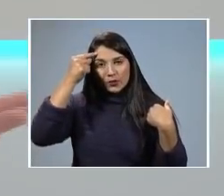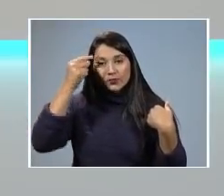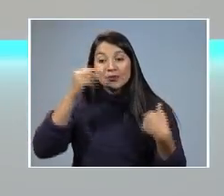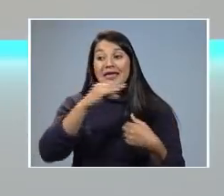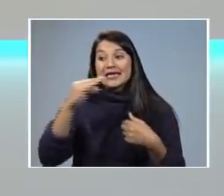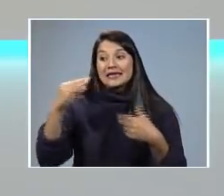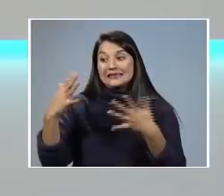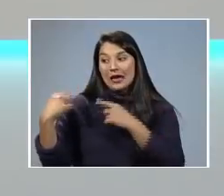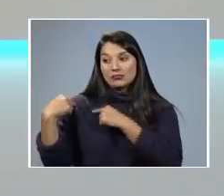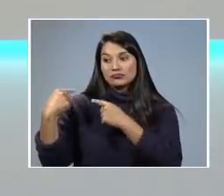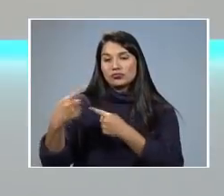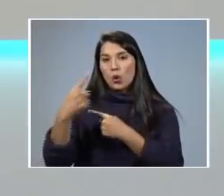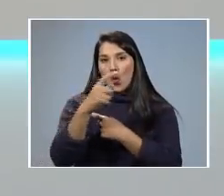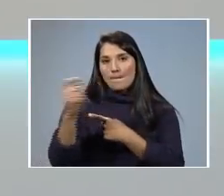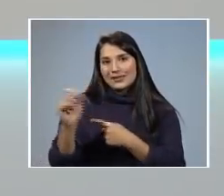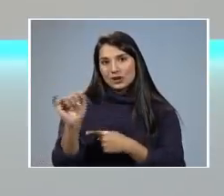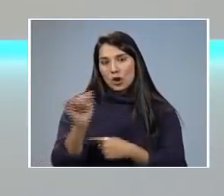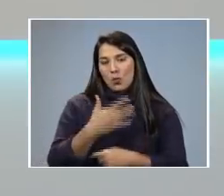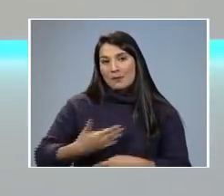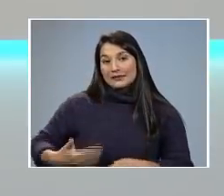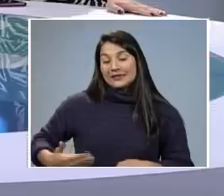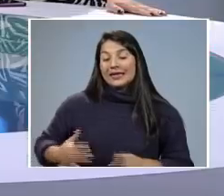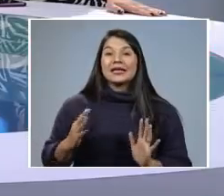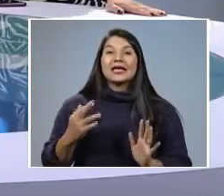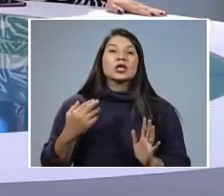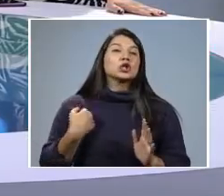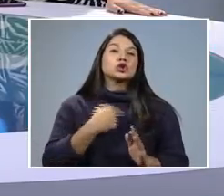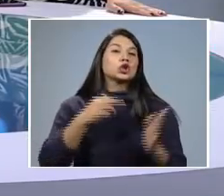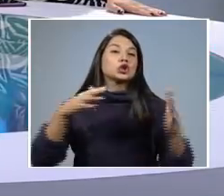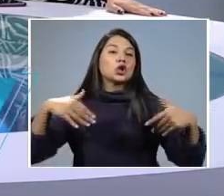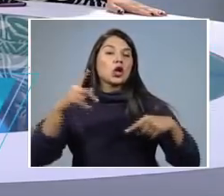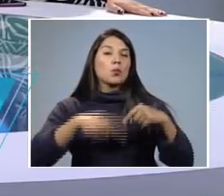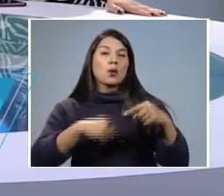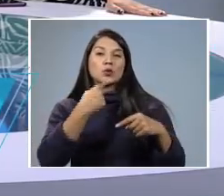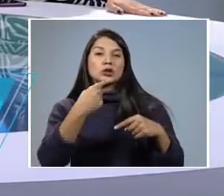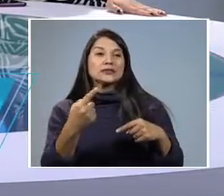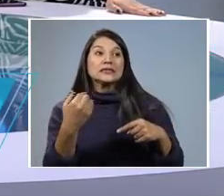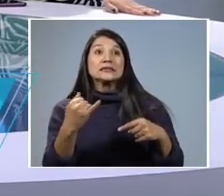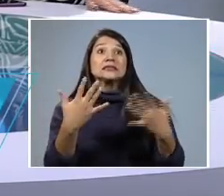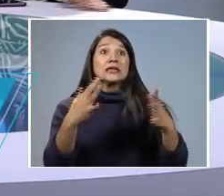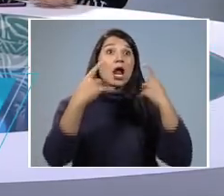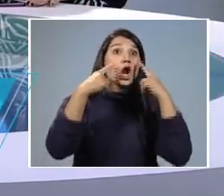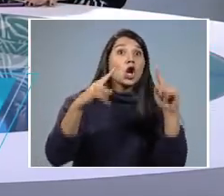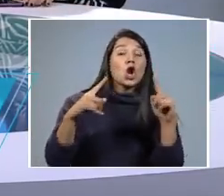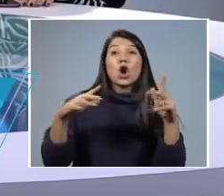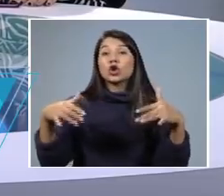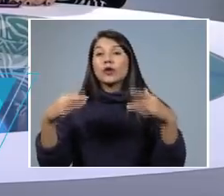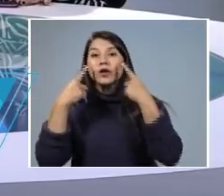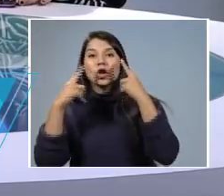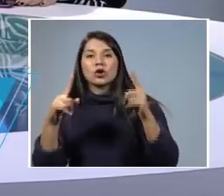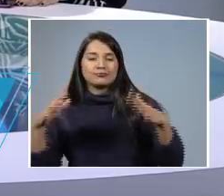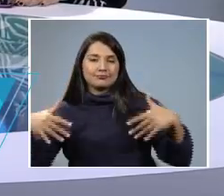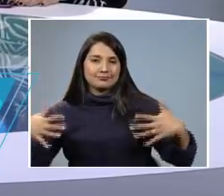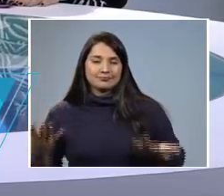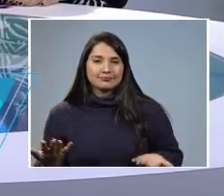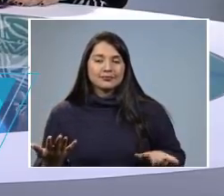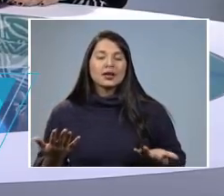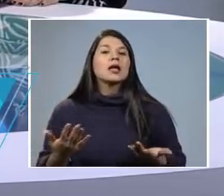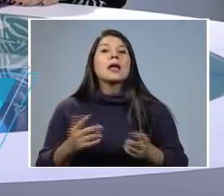sería muy arriesgado decir que lo están logrando o no lo están logrando. Lo que sí están logrando es